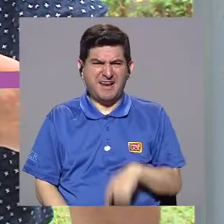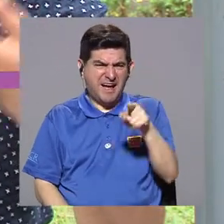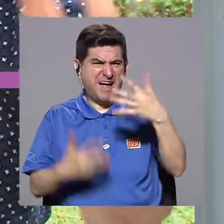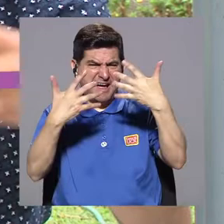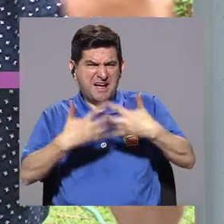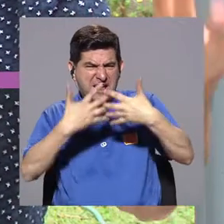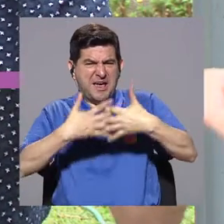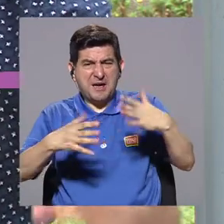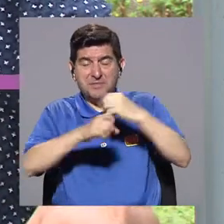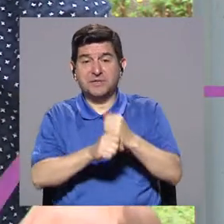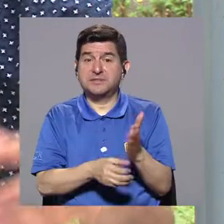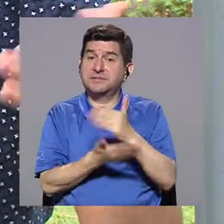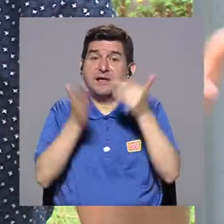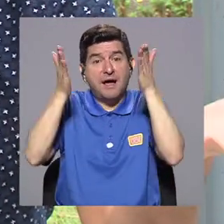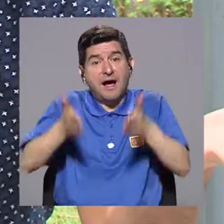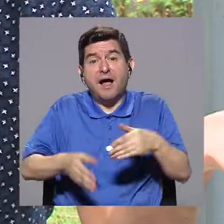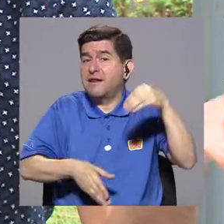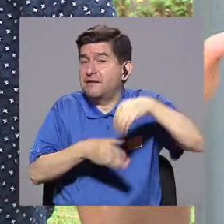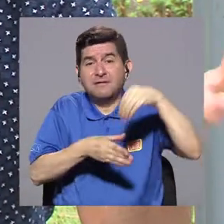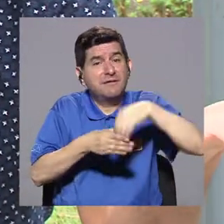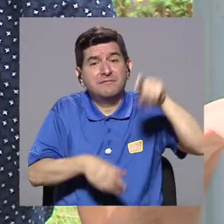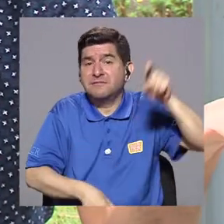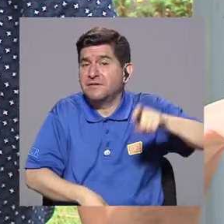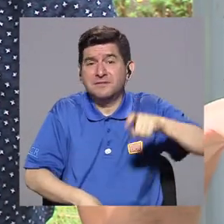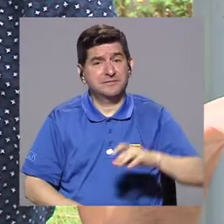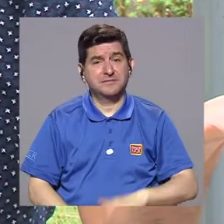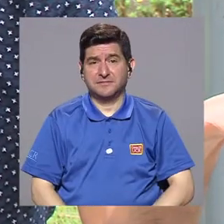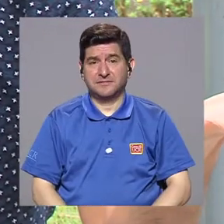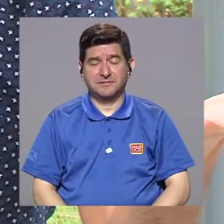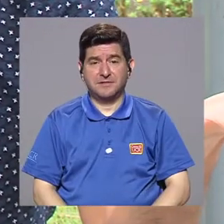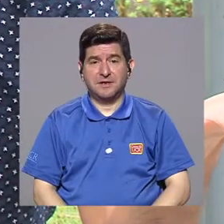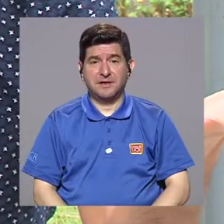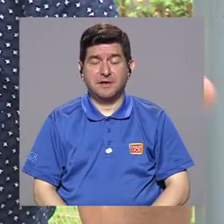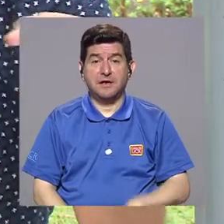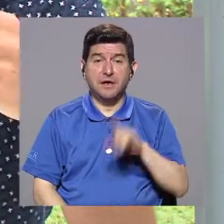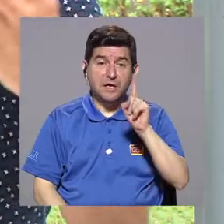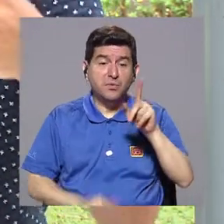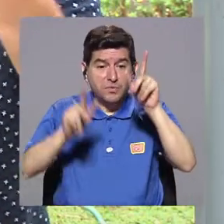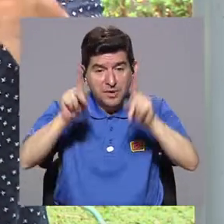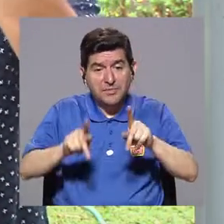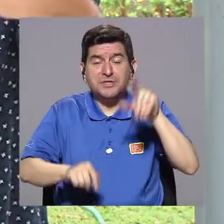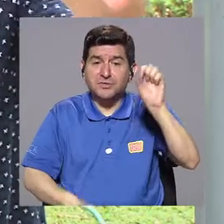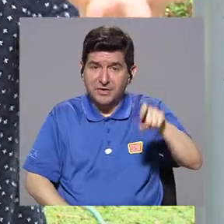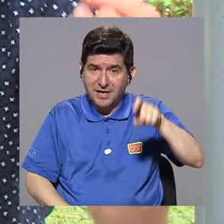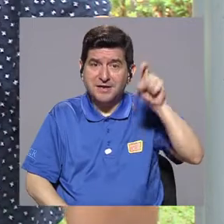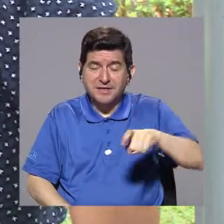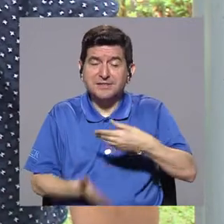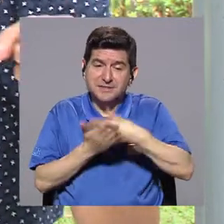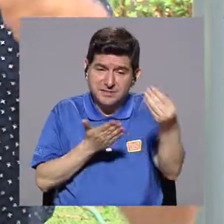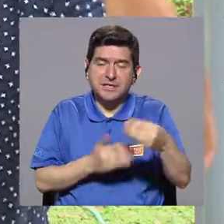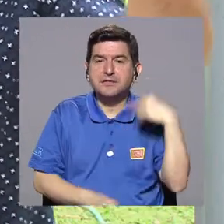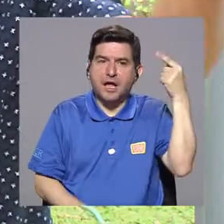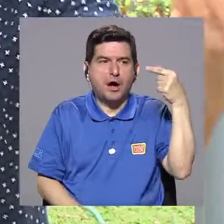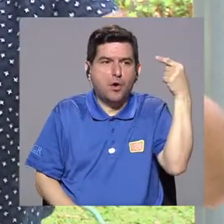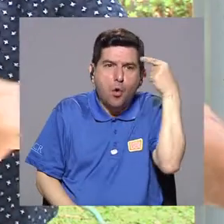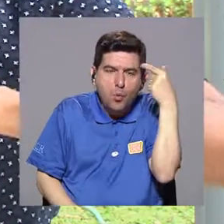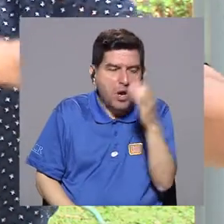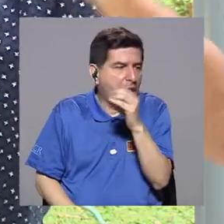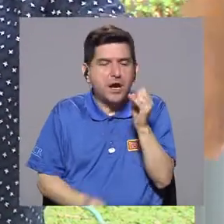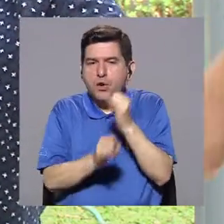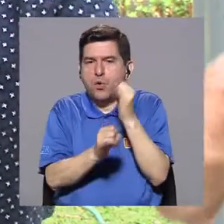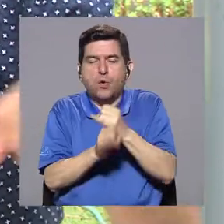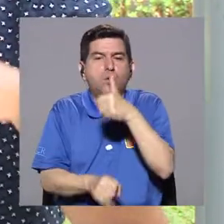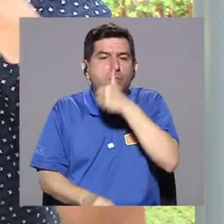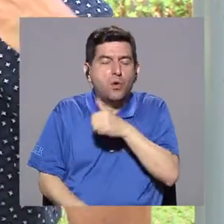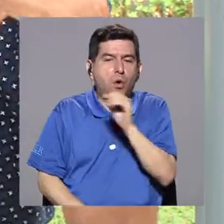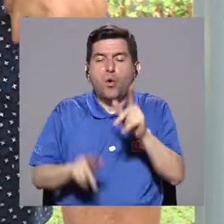sentido de que eso lo hagan compañías. Bueno, alguien tiene que hacerlo, alguien tiene que invertir y siempre alguien tiene que comprar los medicamentos, o sea, sean los gobiernos, sean